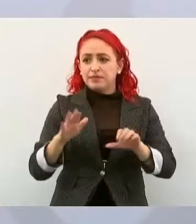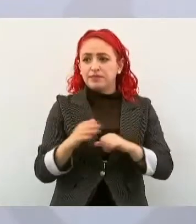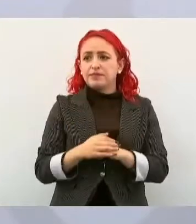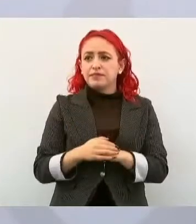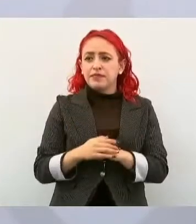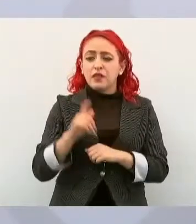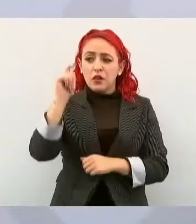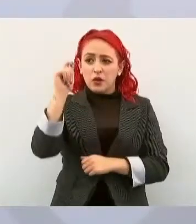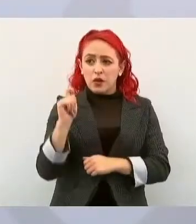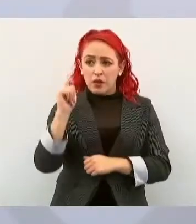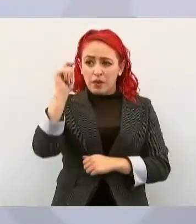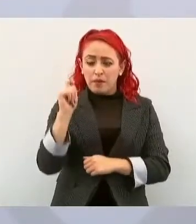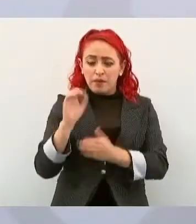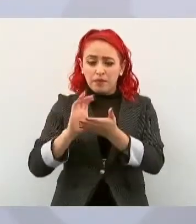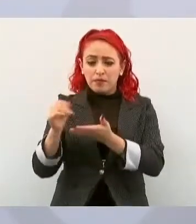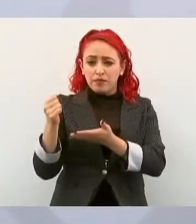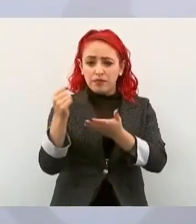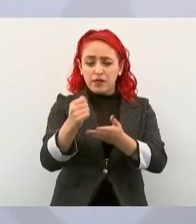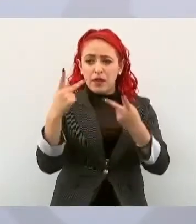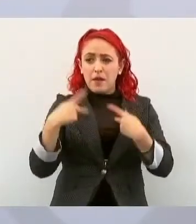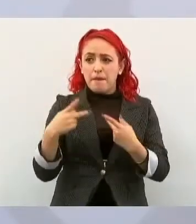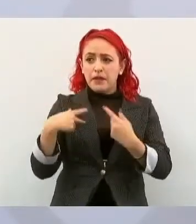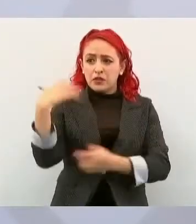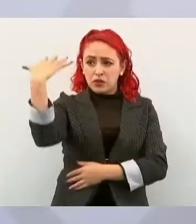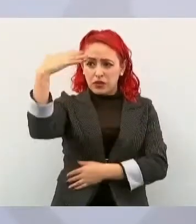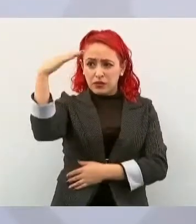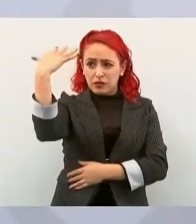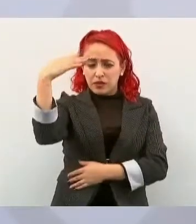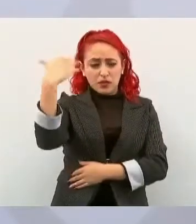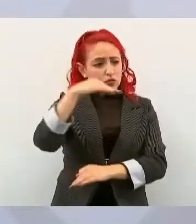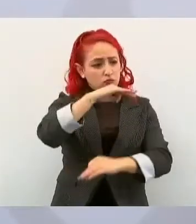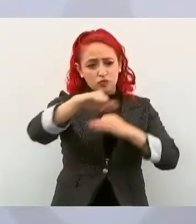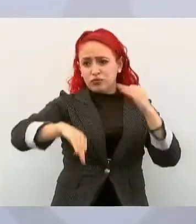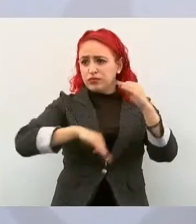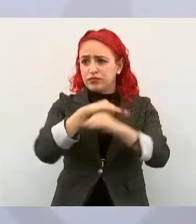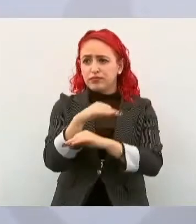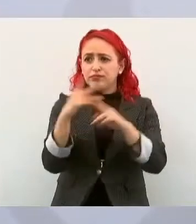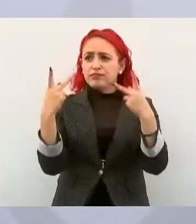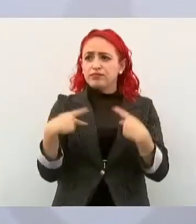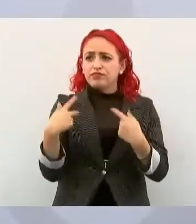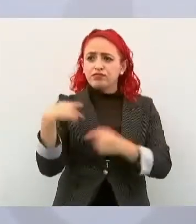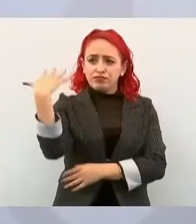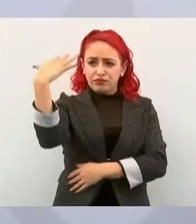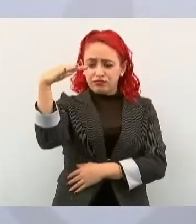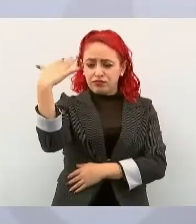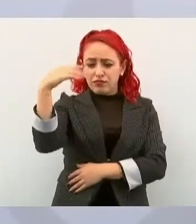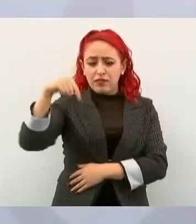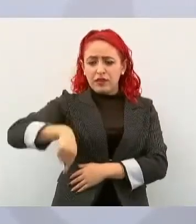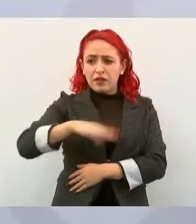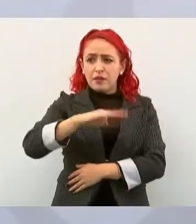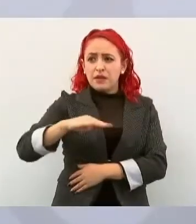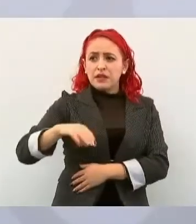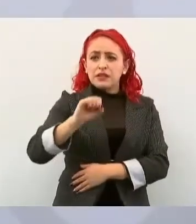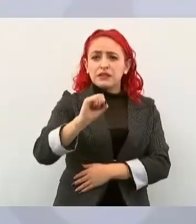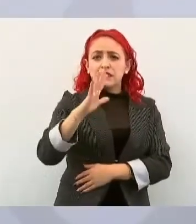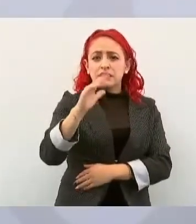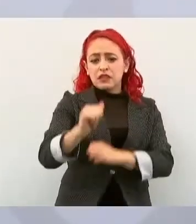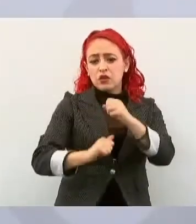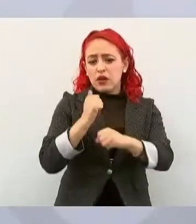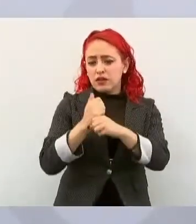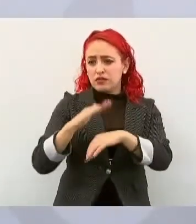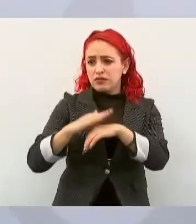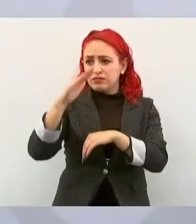es la pensión a los adultos mayores, a todos los adultos mayores de Michoacán de 65